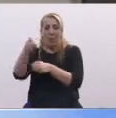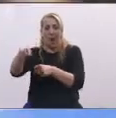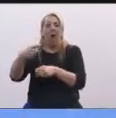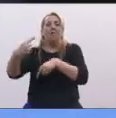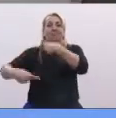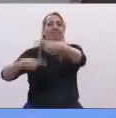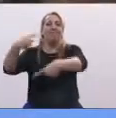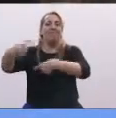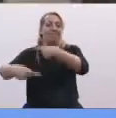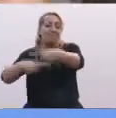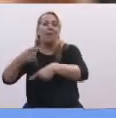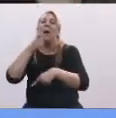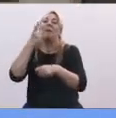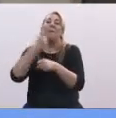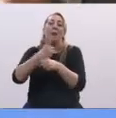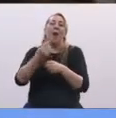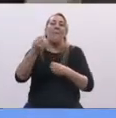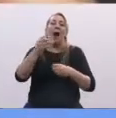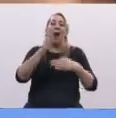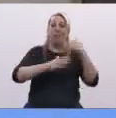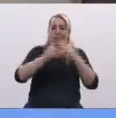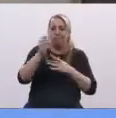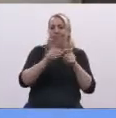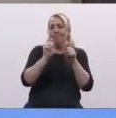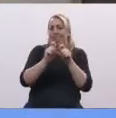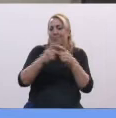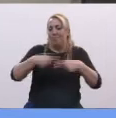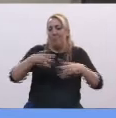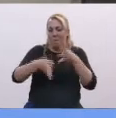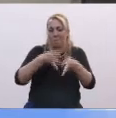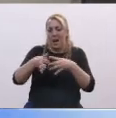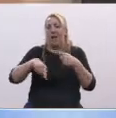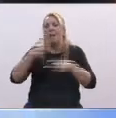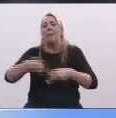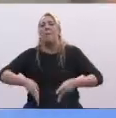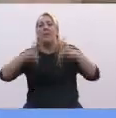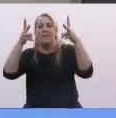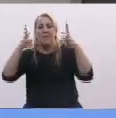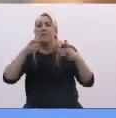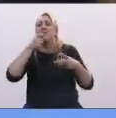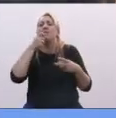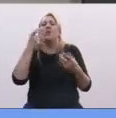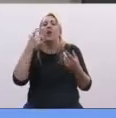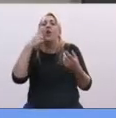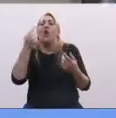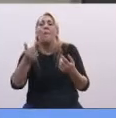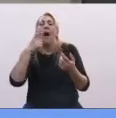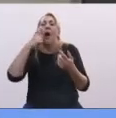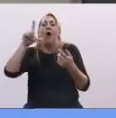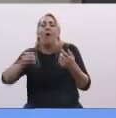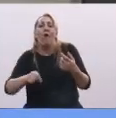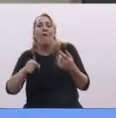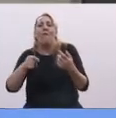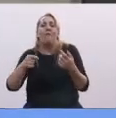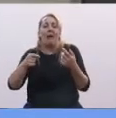trabajo, primero para hacer la máquina, para hacer el edificio, para el bien de capital que quería. Íbamos a tener, si compraba un bien de capital, más oferta, ayudaba a